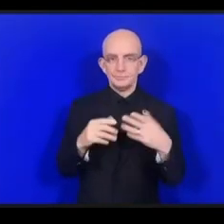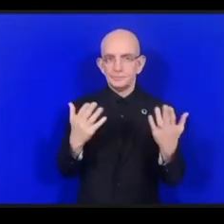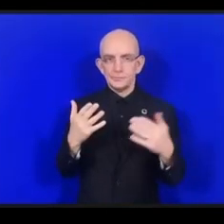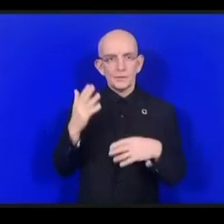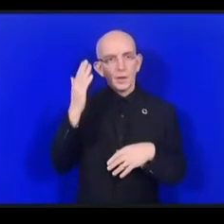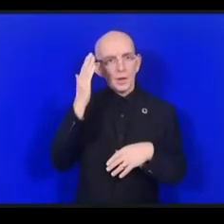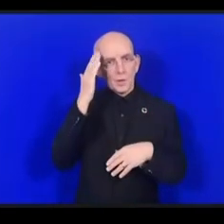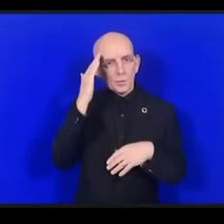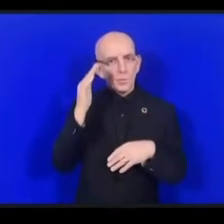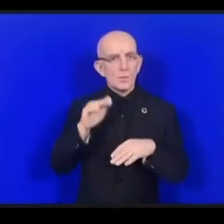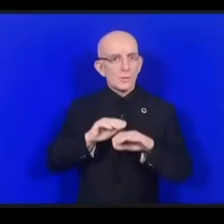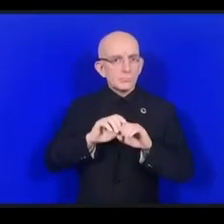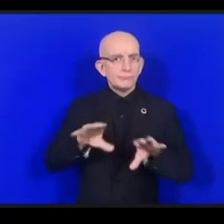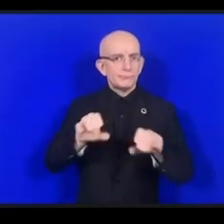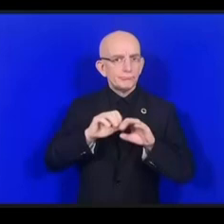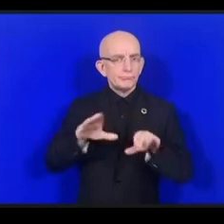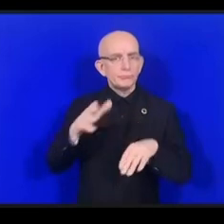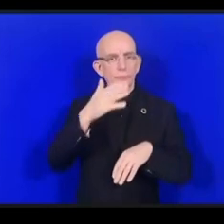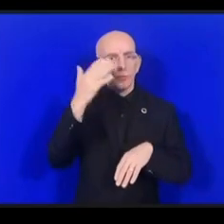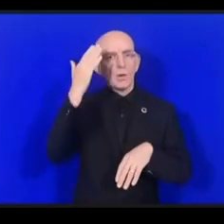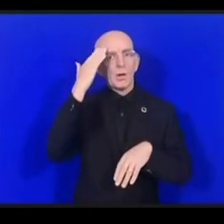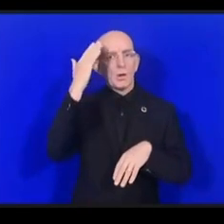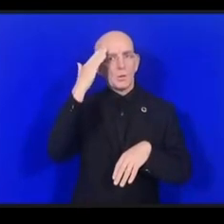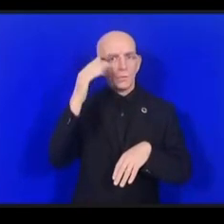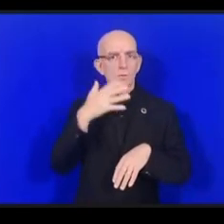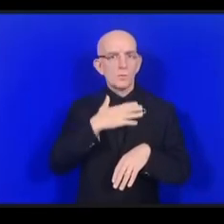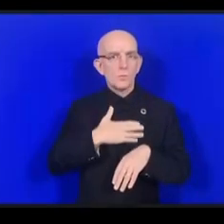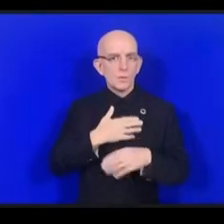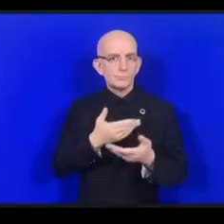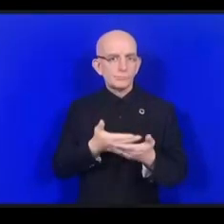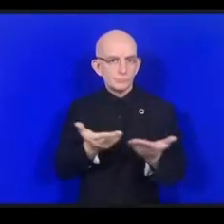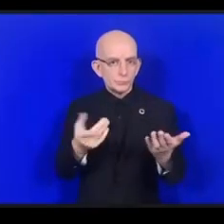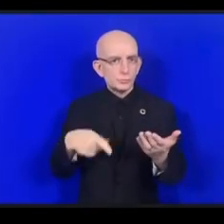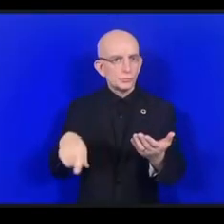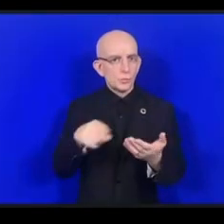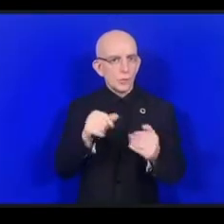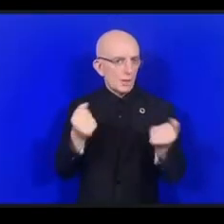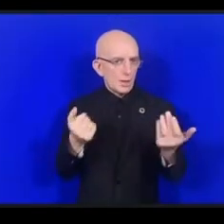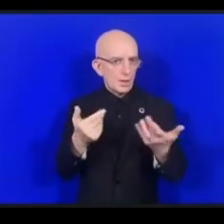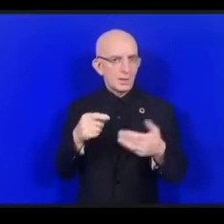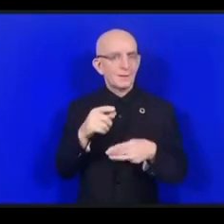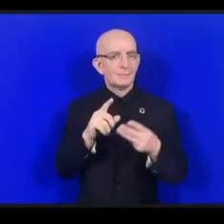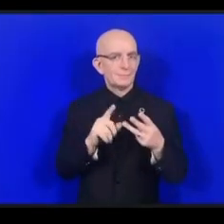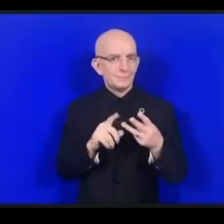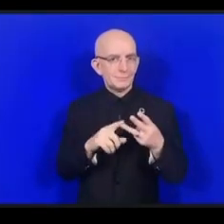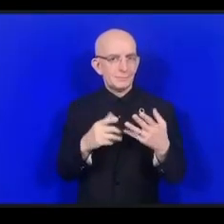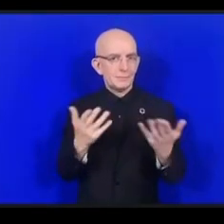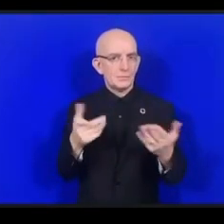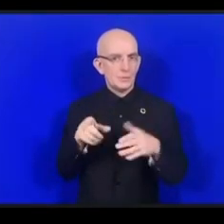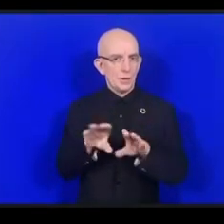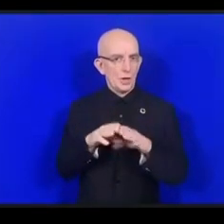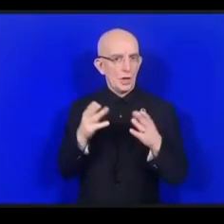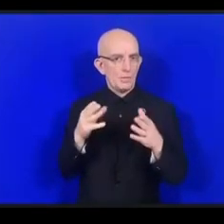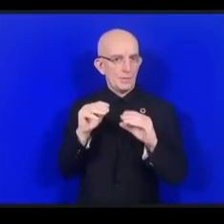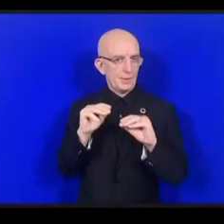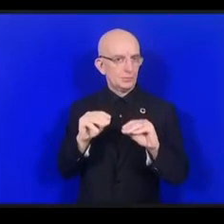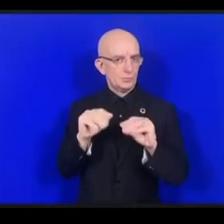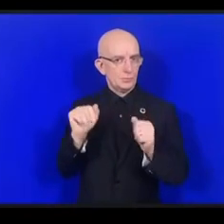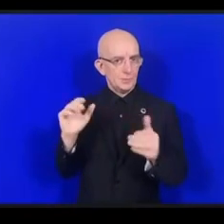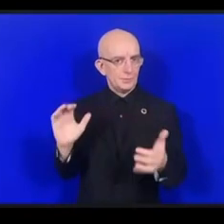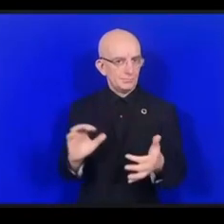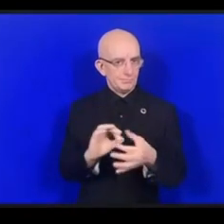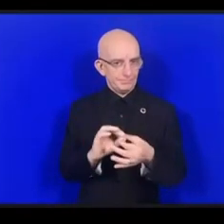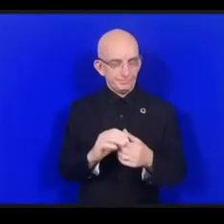recursos de Educación abiertos en todo eso Lisa por favor muchas gracias Marcos y muchas gracias por la invitación a